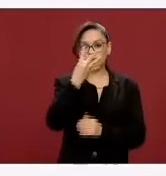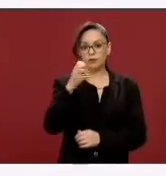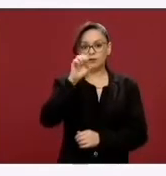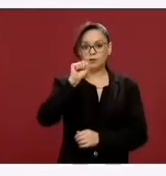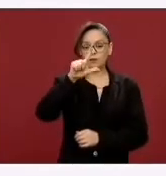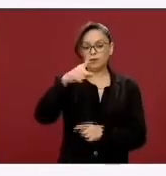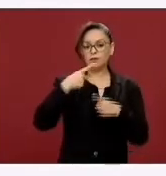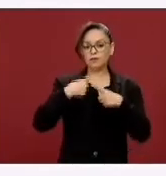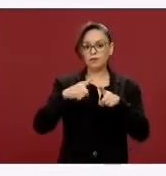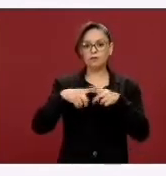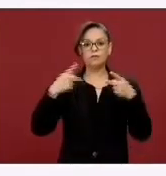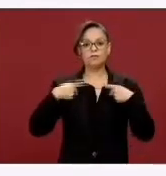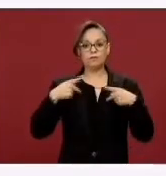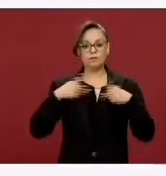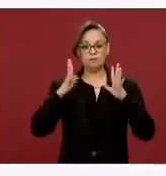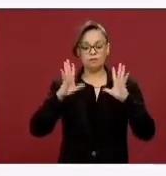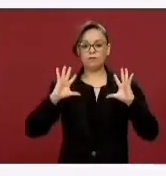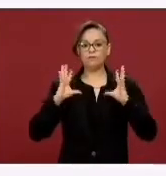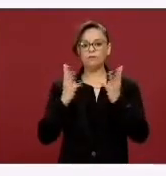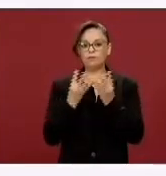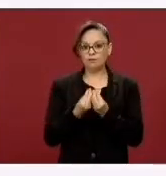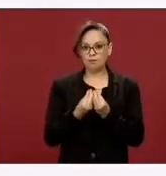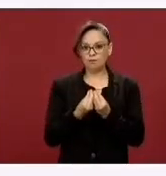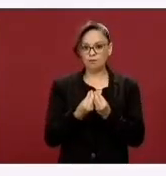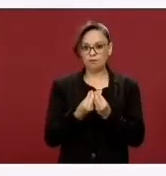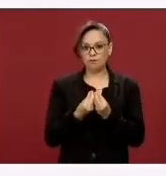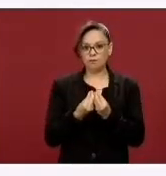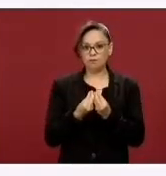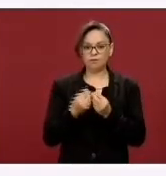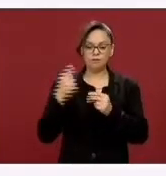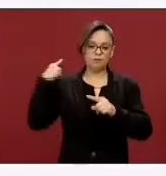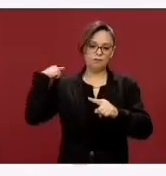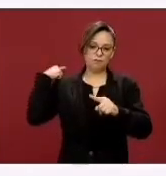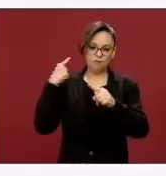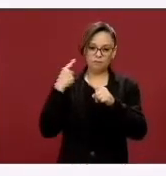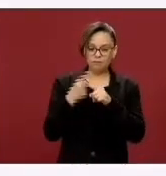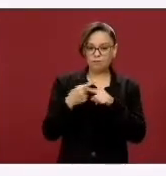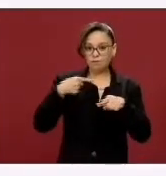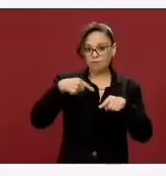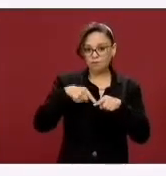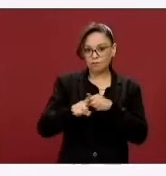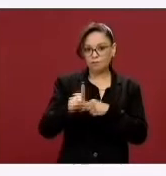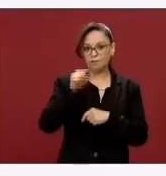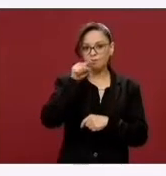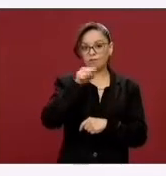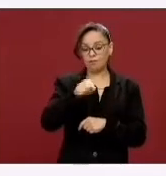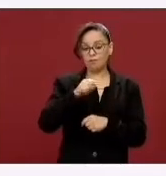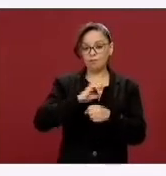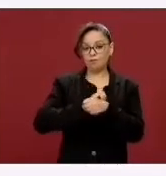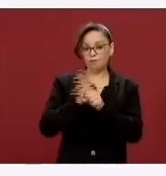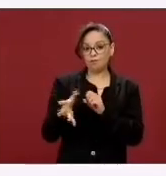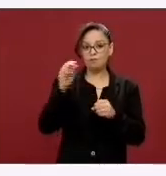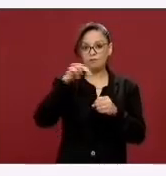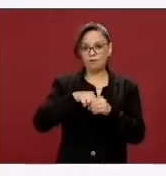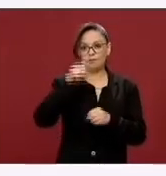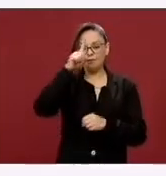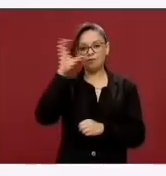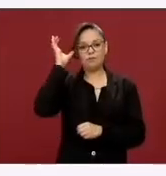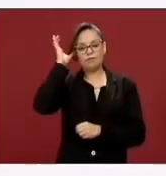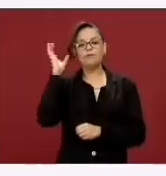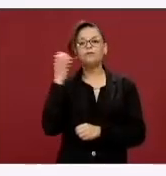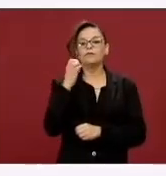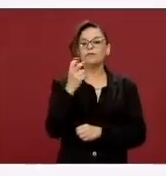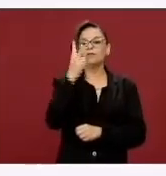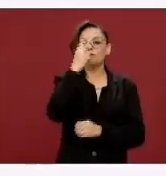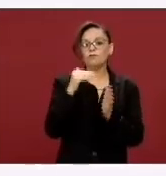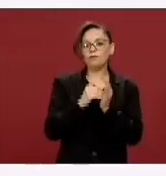413.467 casos que se han acumulado desde el inicio de la epidemia en Wuhan, China, en enero de 2020,